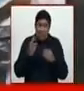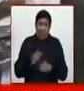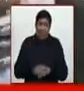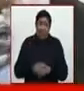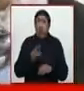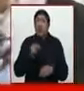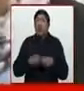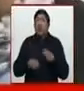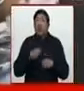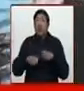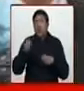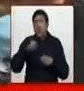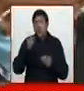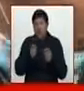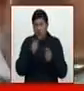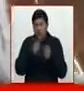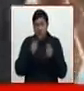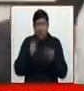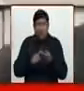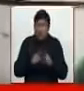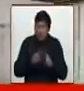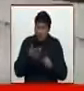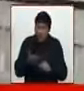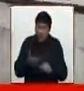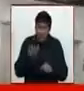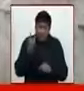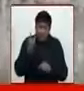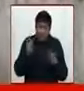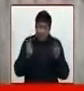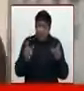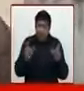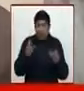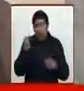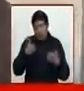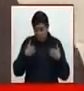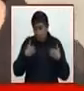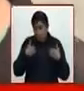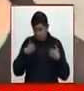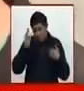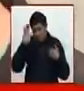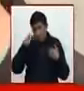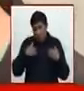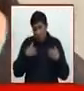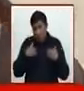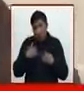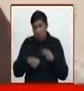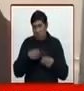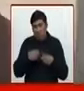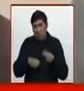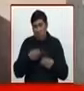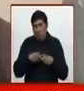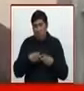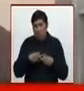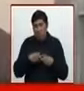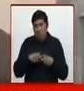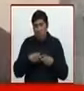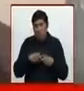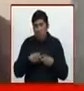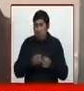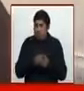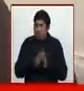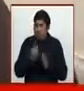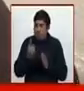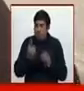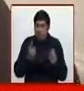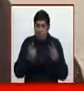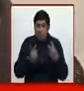Exactamente. Y evitar problemas. Sí, exactamente. Muy bien. Amigo, ¿usted tiene las dos papeletas? Sí, tengo. ¿Sí? Sí, sin ningún problema. ¿Sabe que por lo menos aquí le van a pedir las dos o